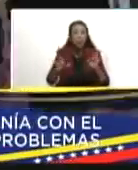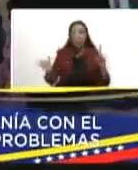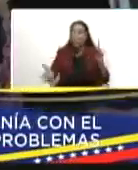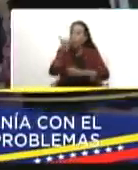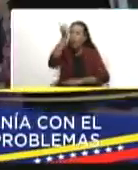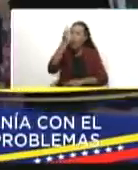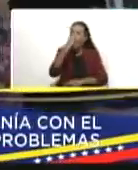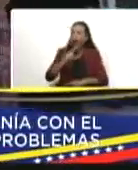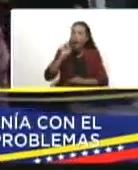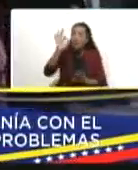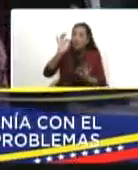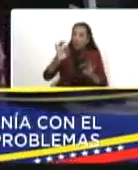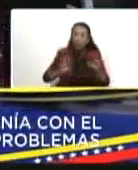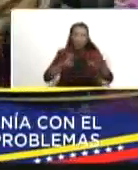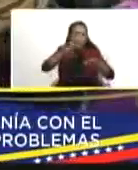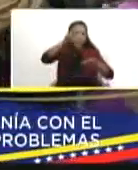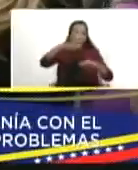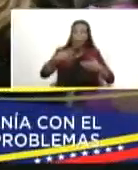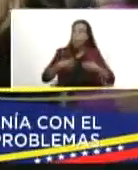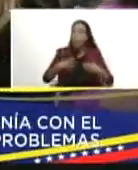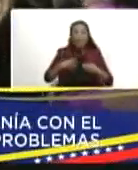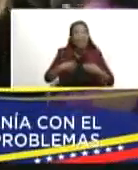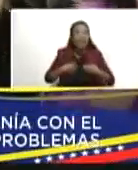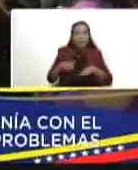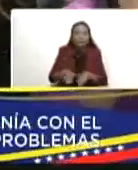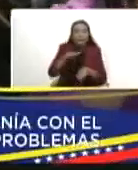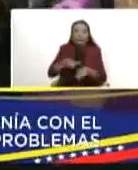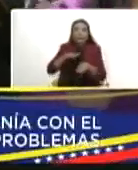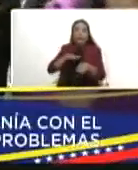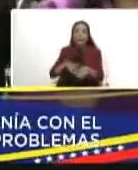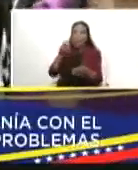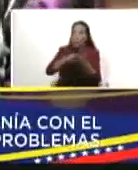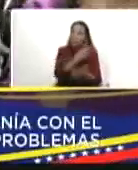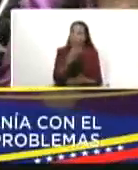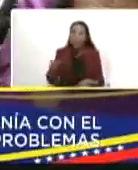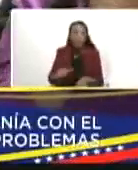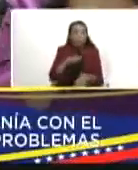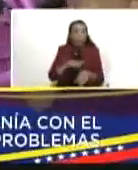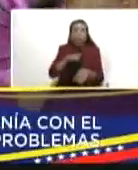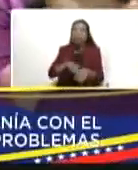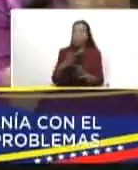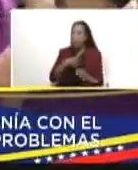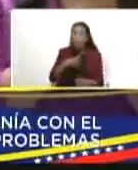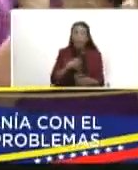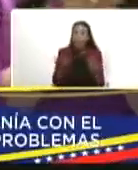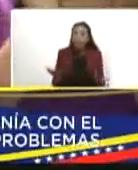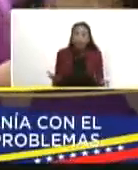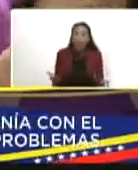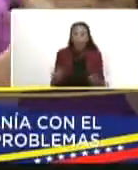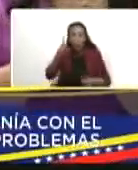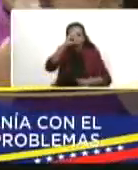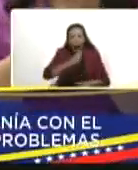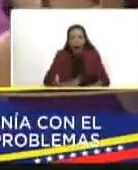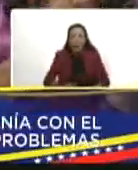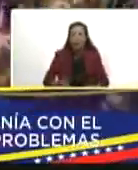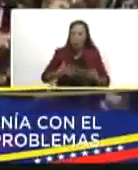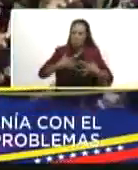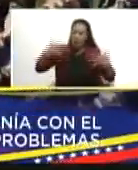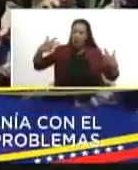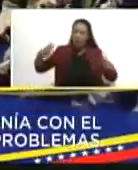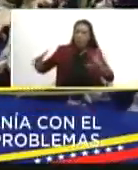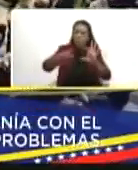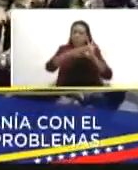sendero no podemos retroceder en este 2024 tiene que ser un año con el espíritu de